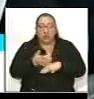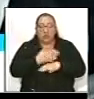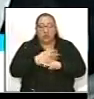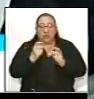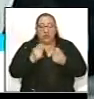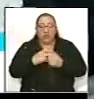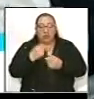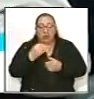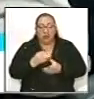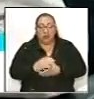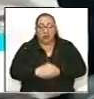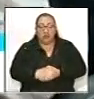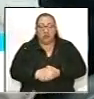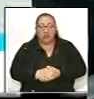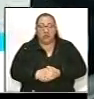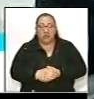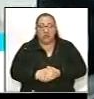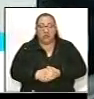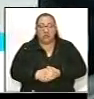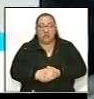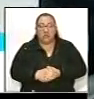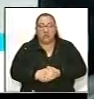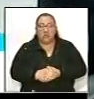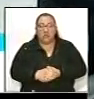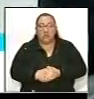Comisión de la Verdad. La Comisión de la Verdad,